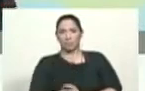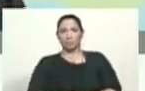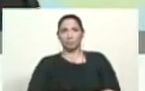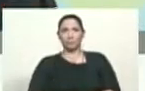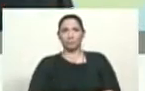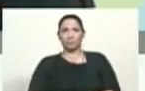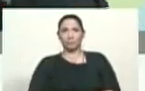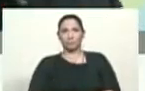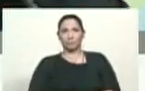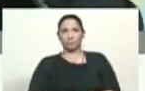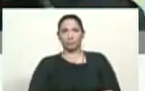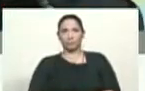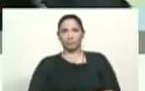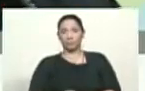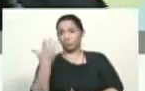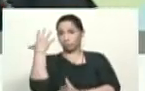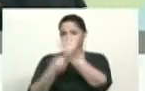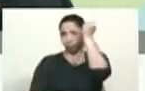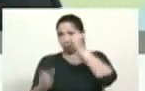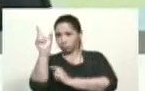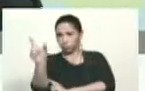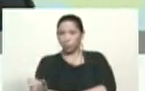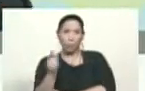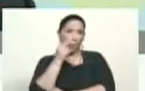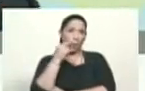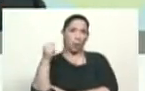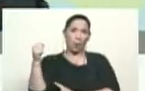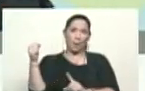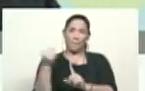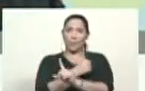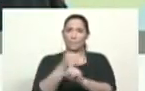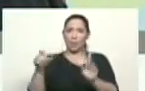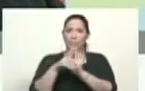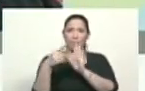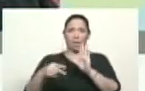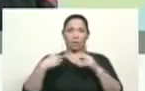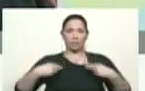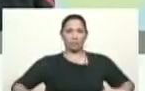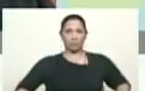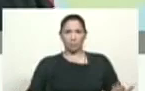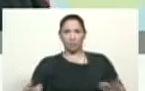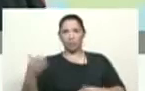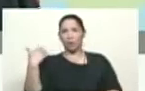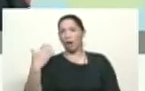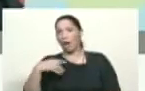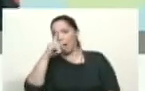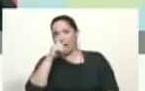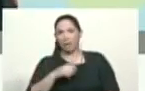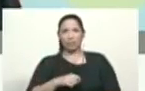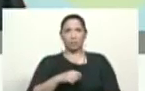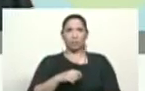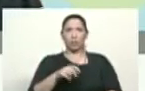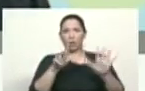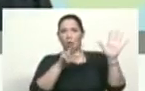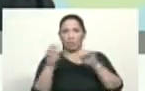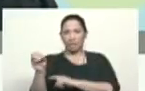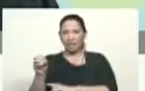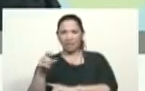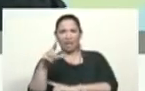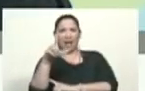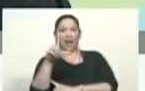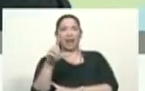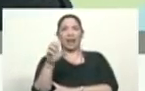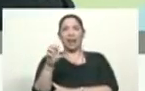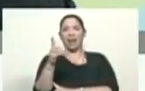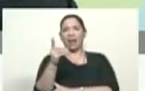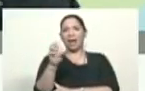este señor prófugo, violador de derechos humanos en los años 80, 90, Ledesma, él lo